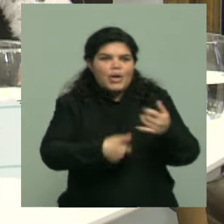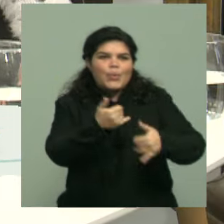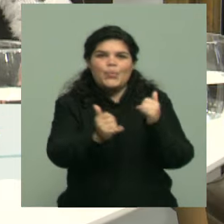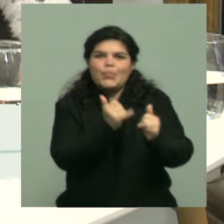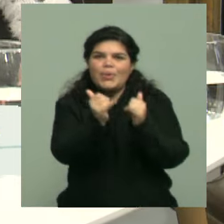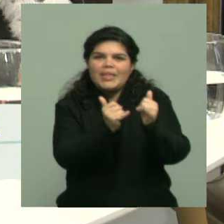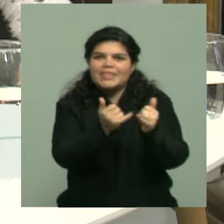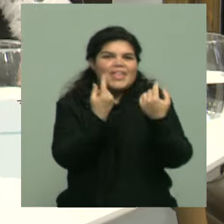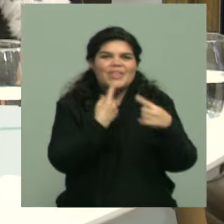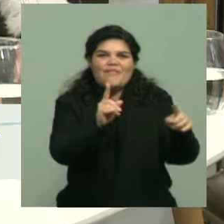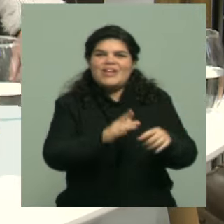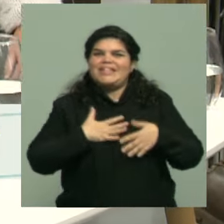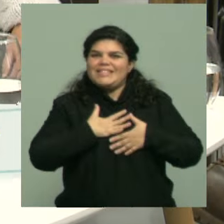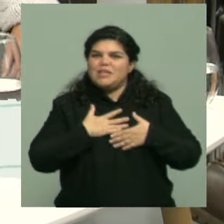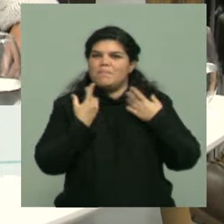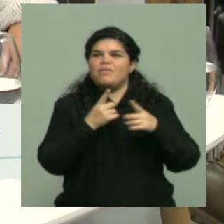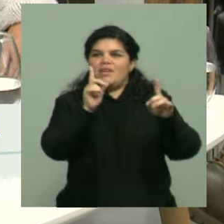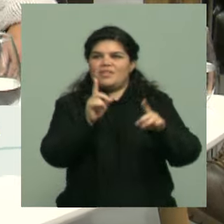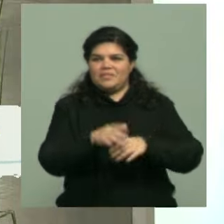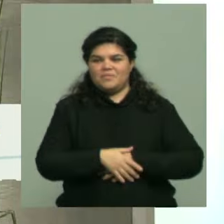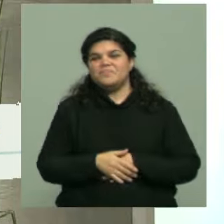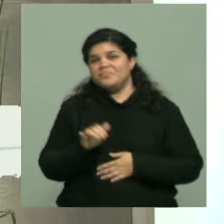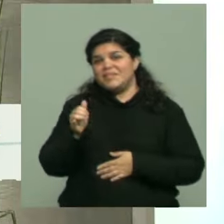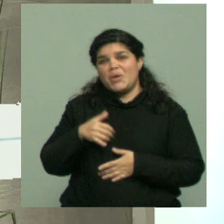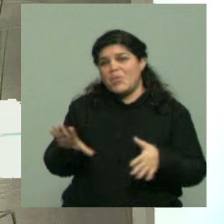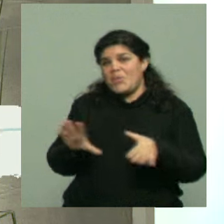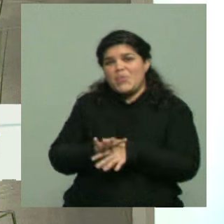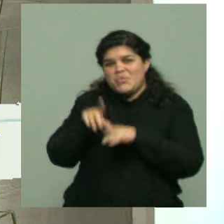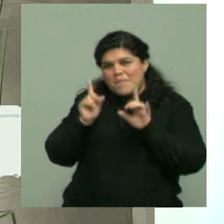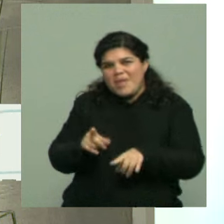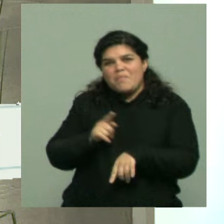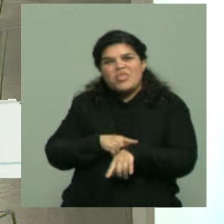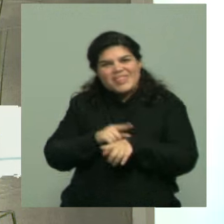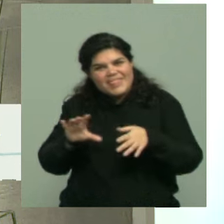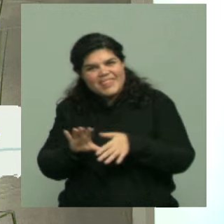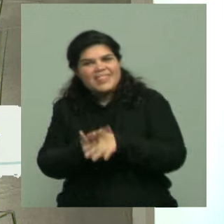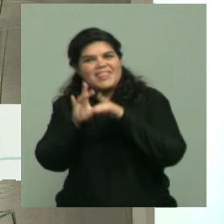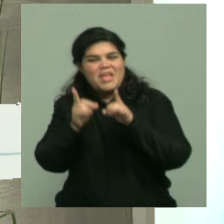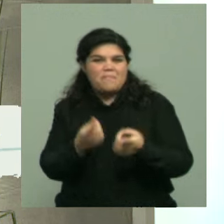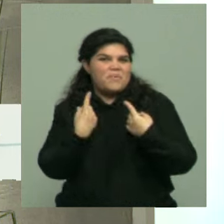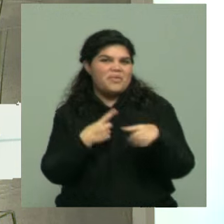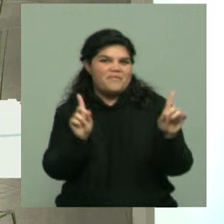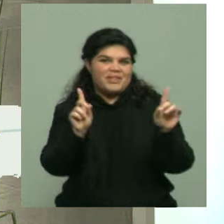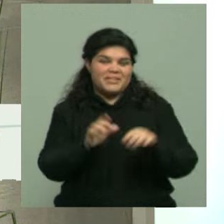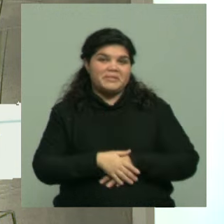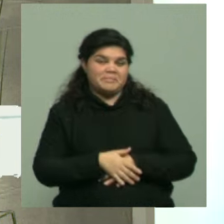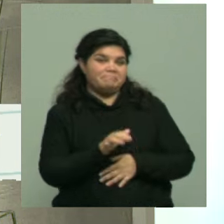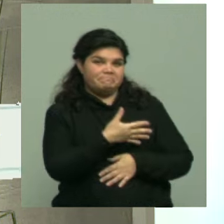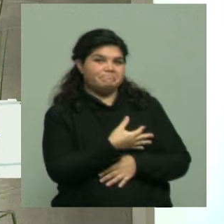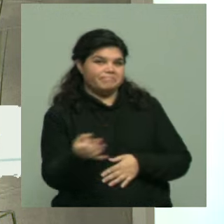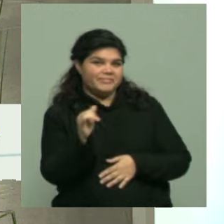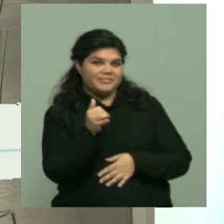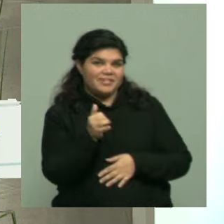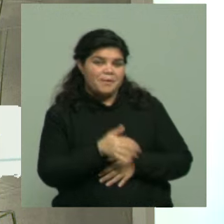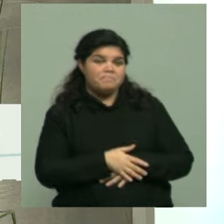Siendo parte de esto. Vivir el momento. De vivir el momento, tal cual. Bueno, Cristina, ¿cómo nace esta...? Contanos un